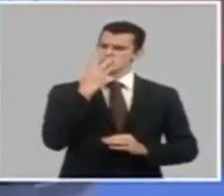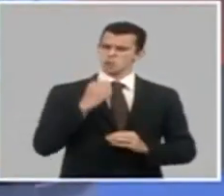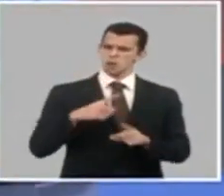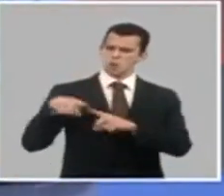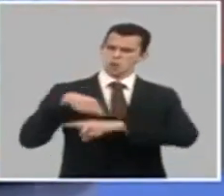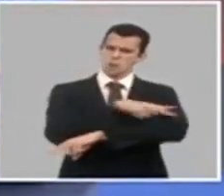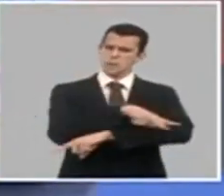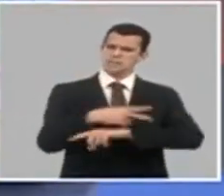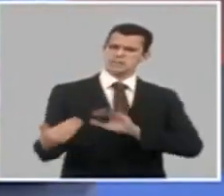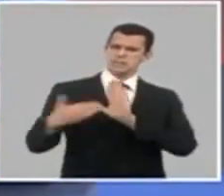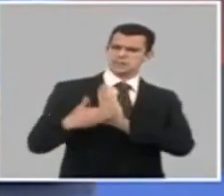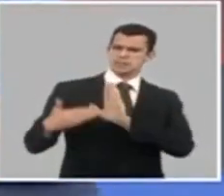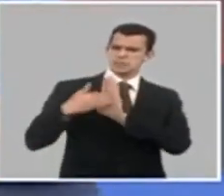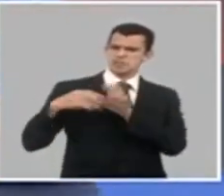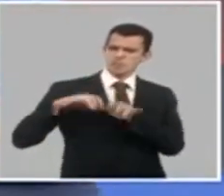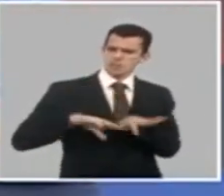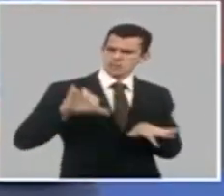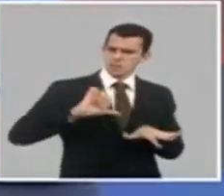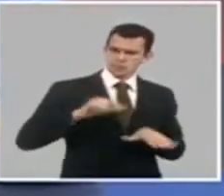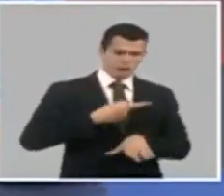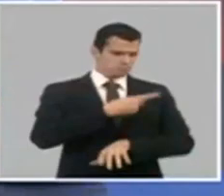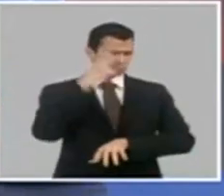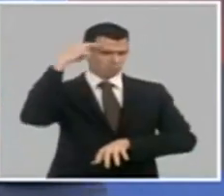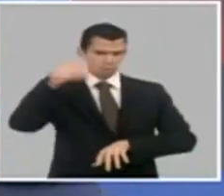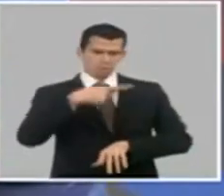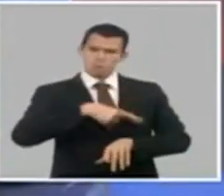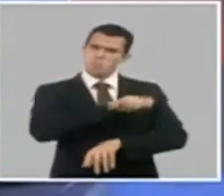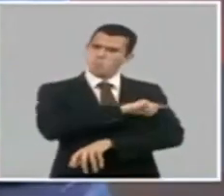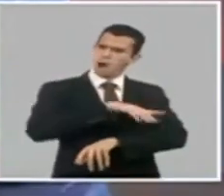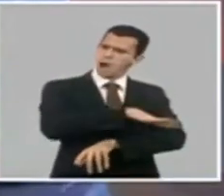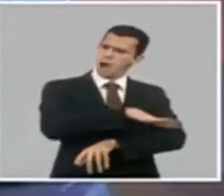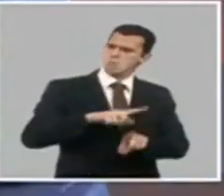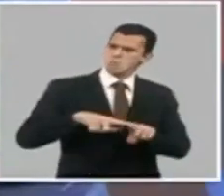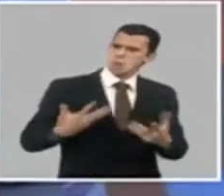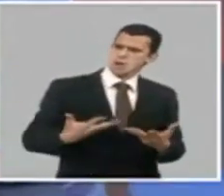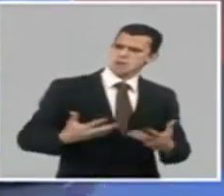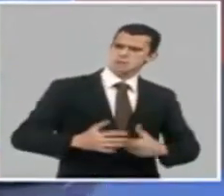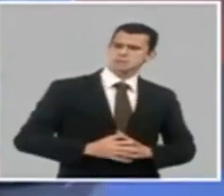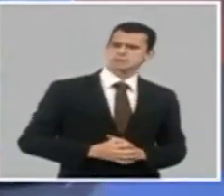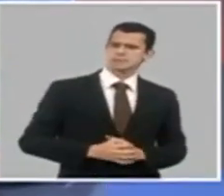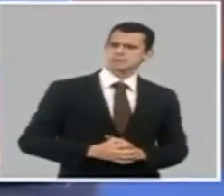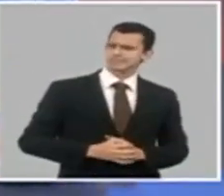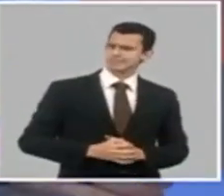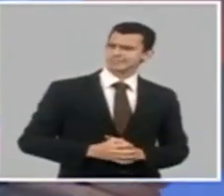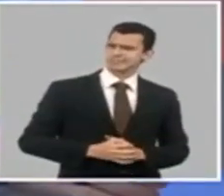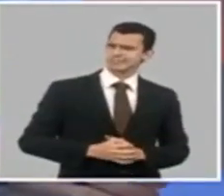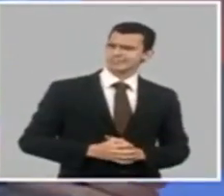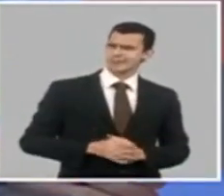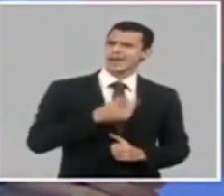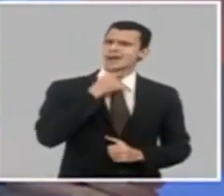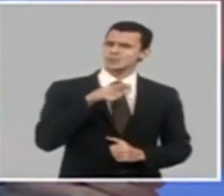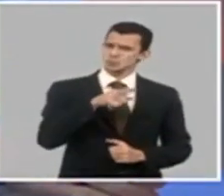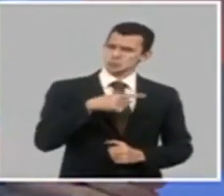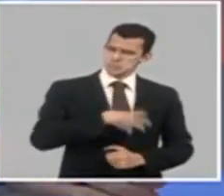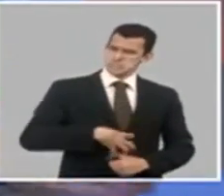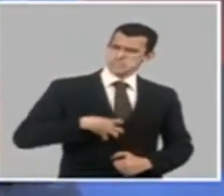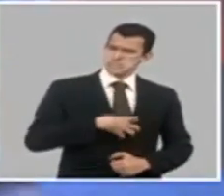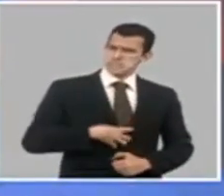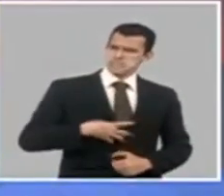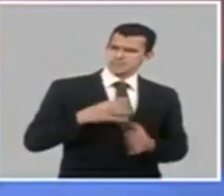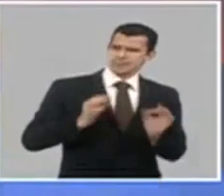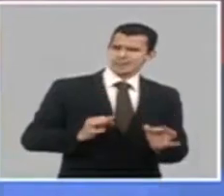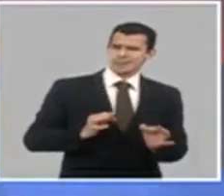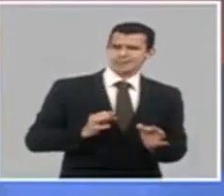tanta molestia con razón ha provocado esto si fue así entonces si tanto algo te molesta que te hagan